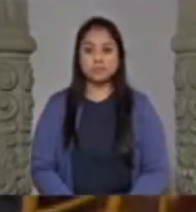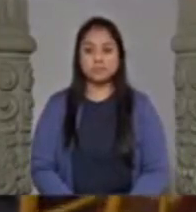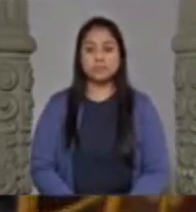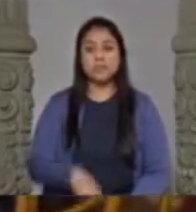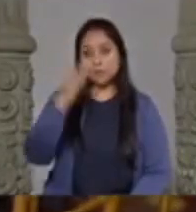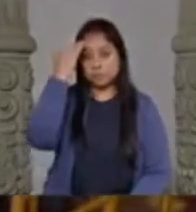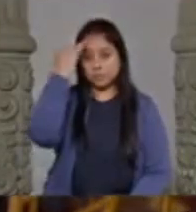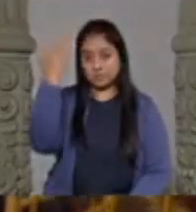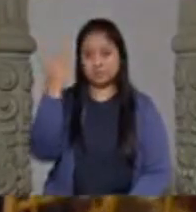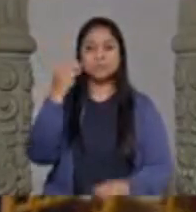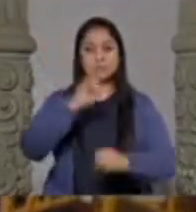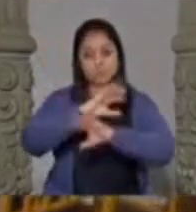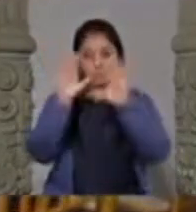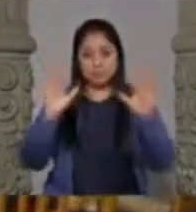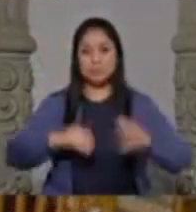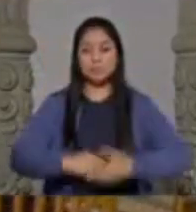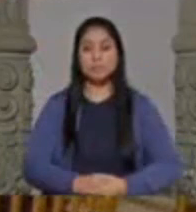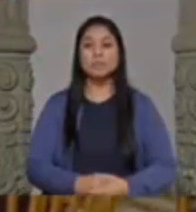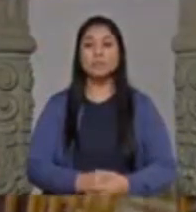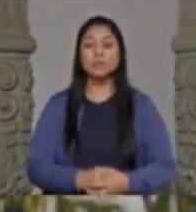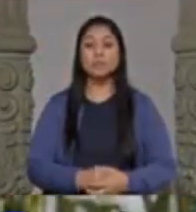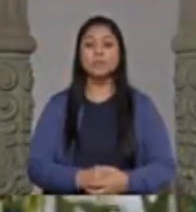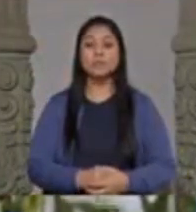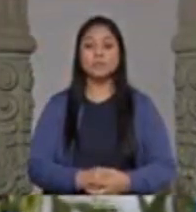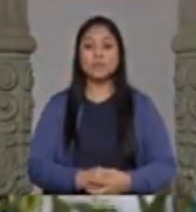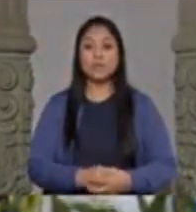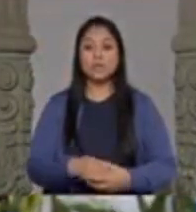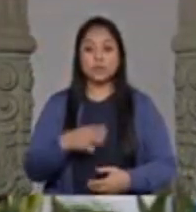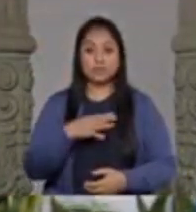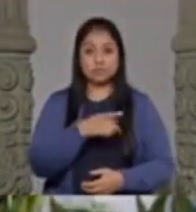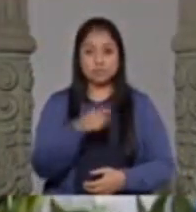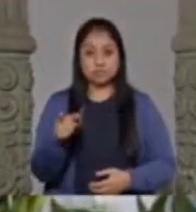Muchísimas gracias, muy buenos días. Tengan todos ustedes.